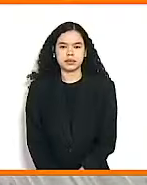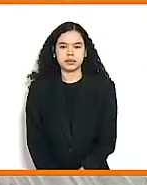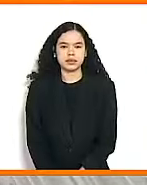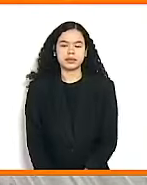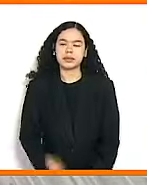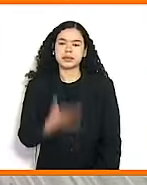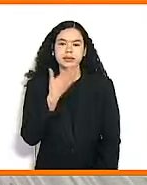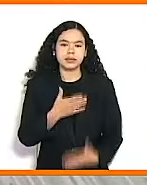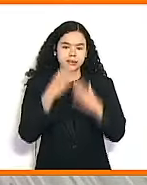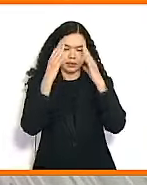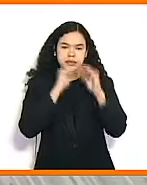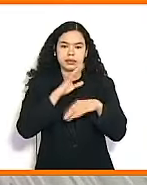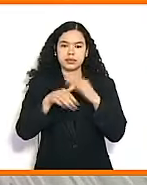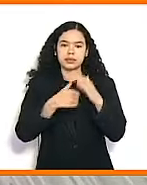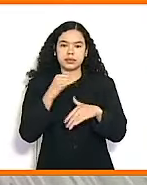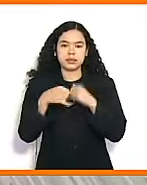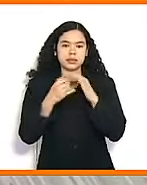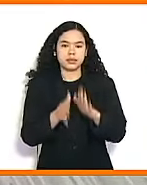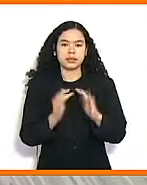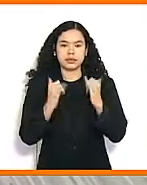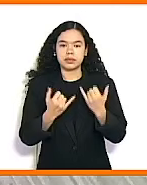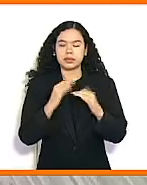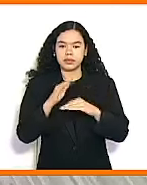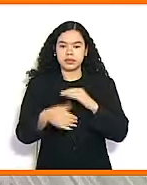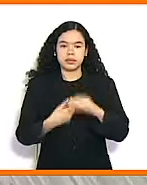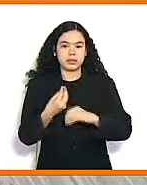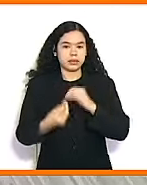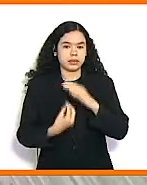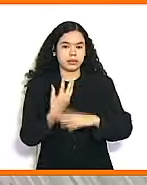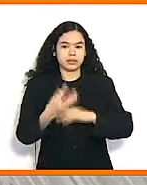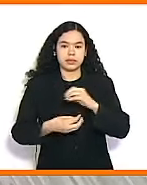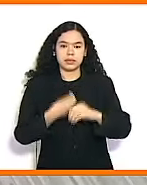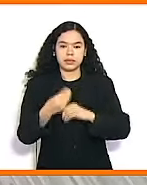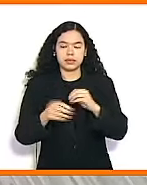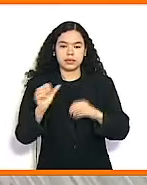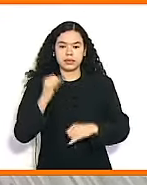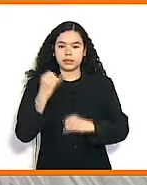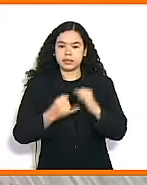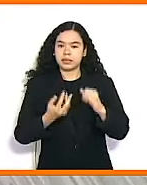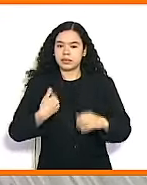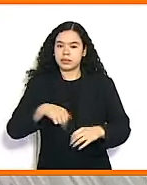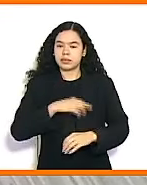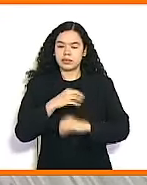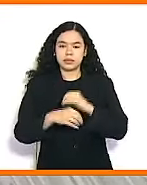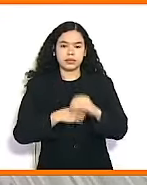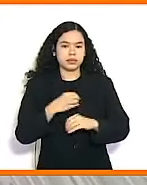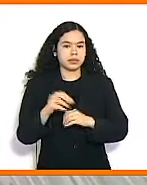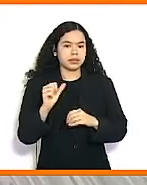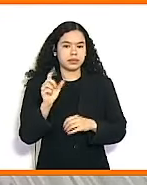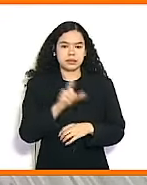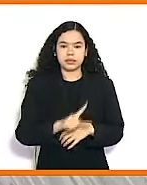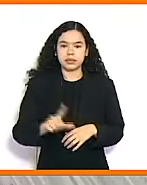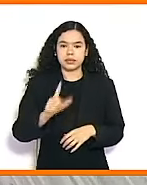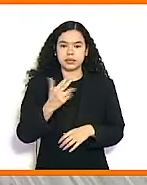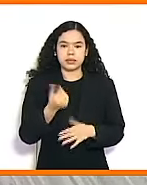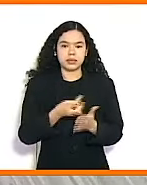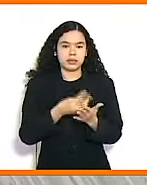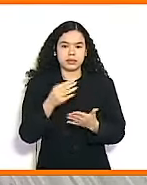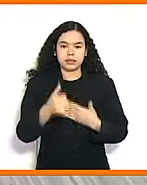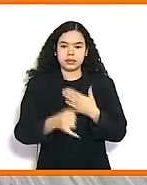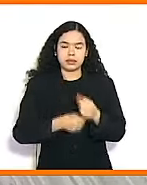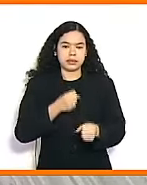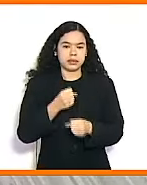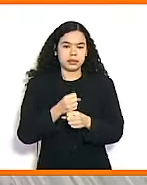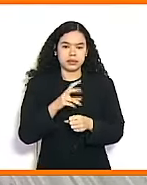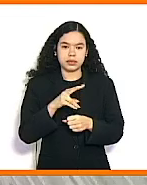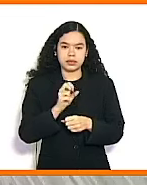Muy buenas noches a todos nuestros fieles jugadores y bienvenidos a un sorteo más, nuestro último sorteo del día de hoy, lunes 13 de mayo del año 2024, cuando